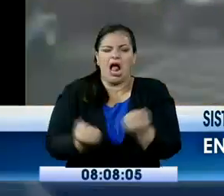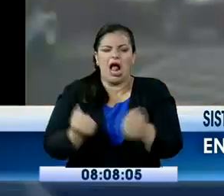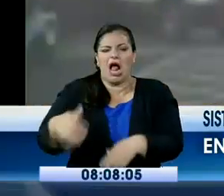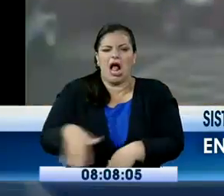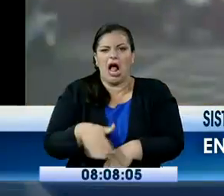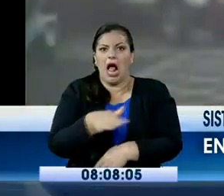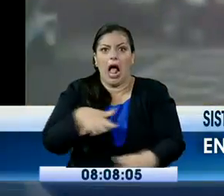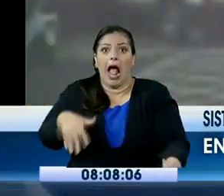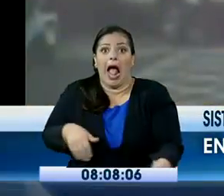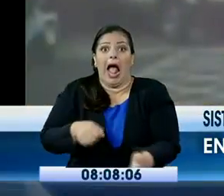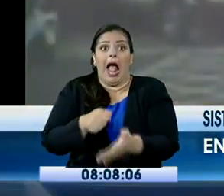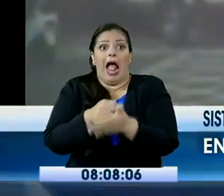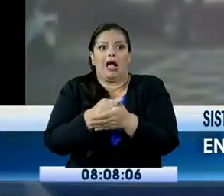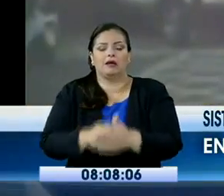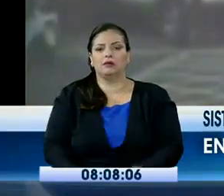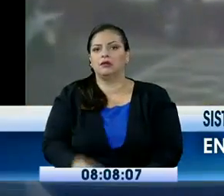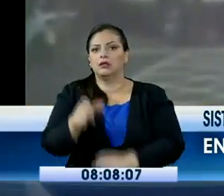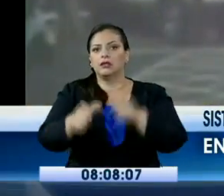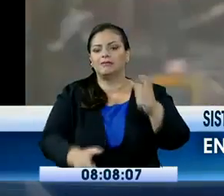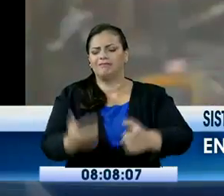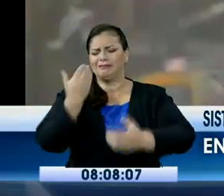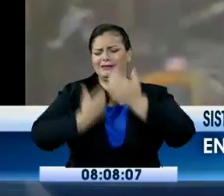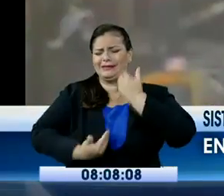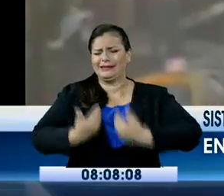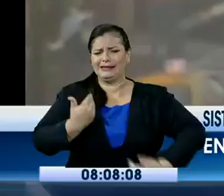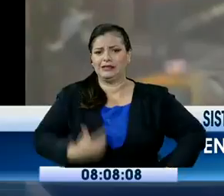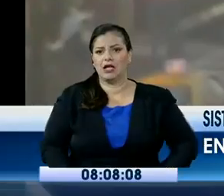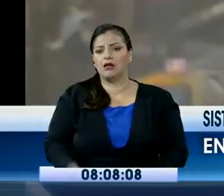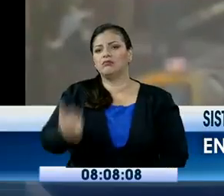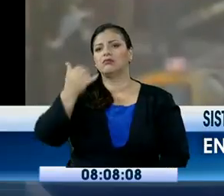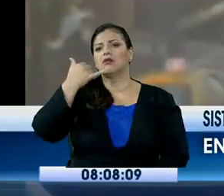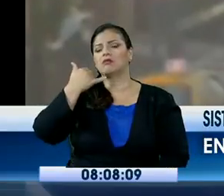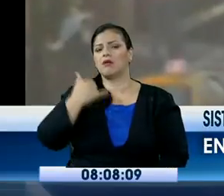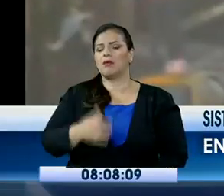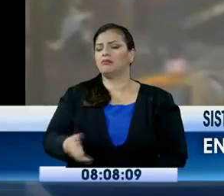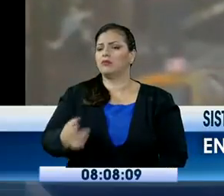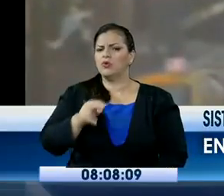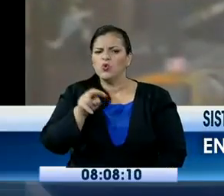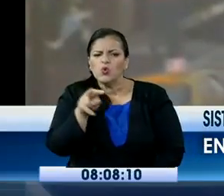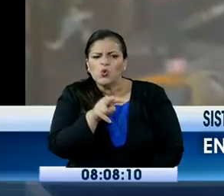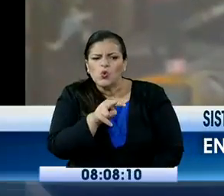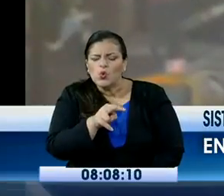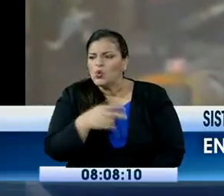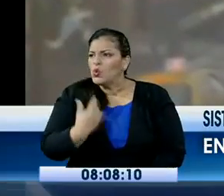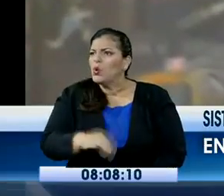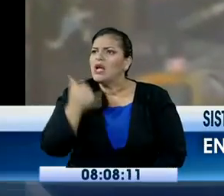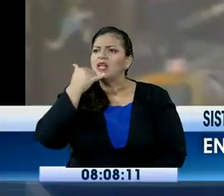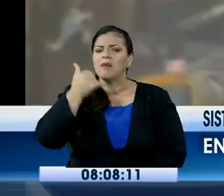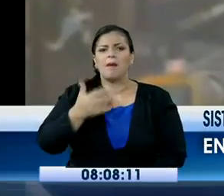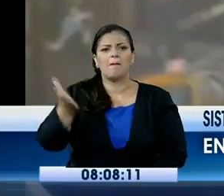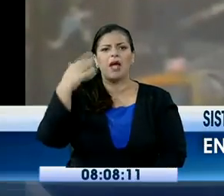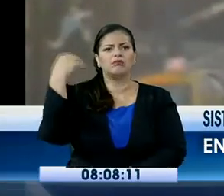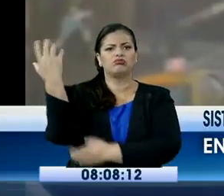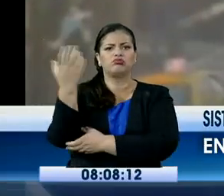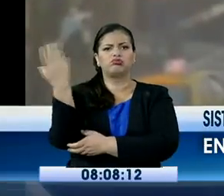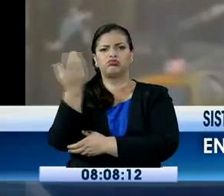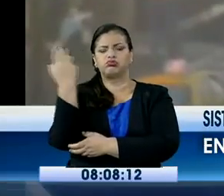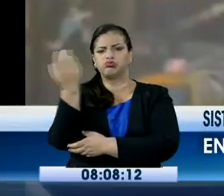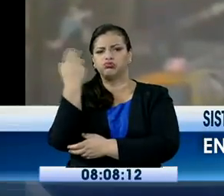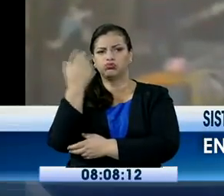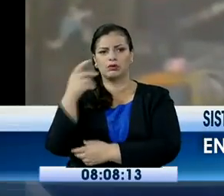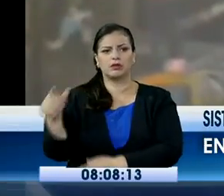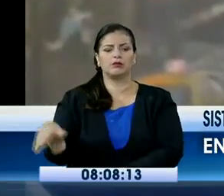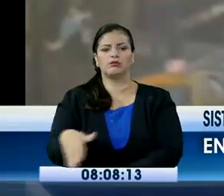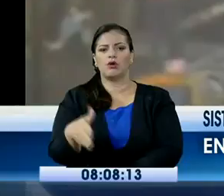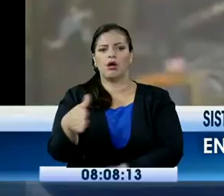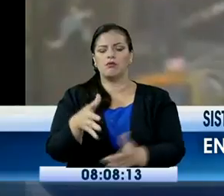trasladadas en una ambulancia del cuerpo de bomberos a un hospital cercano. Los automotores quedaron retenidos por la ATM